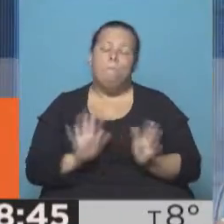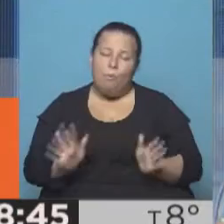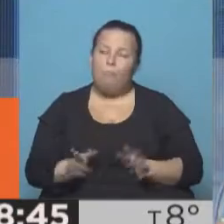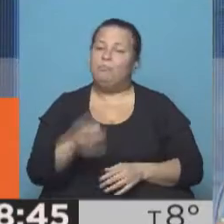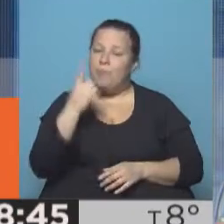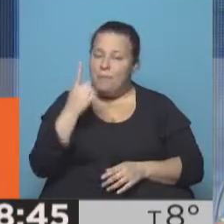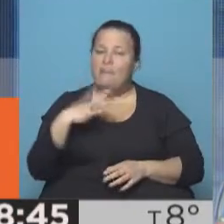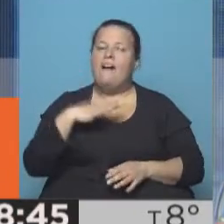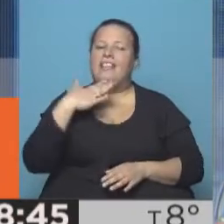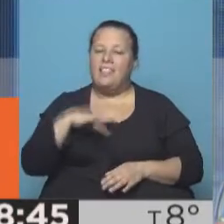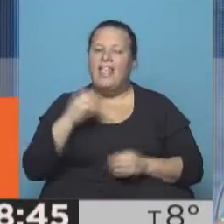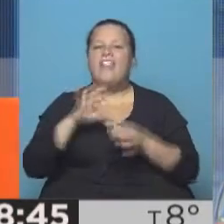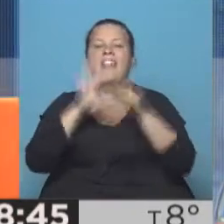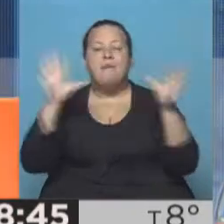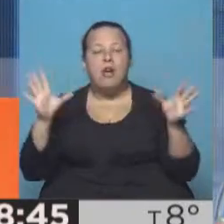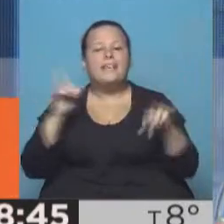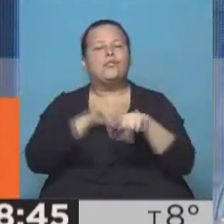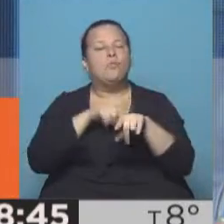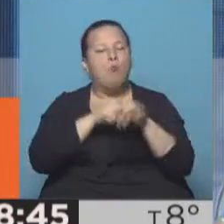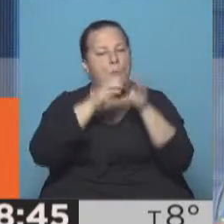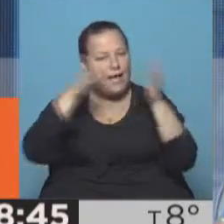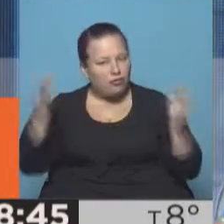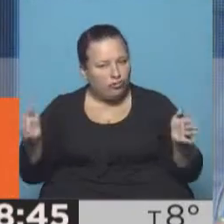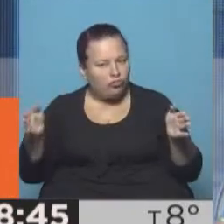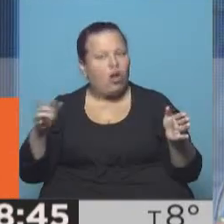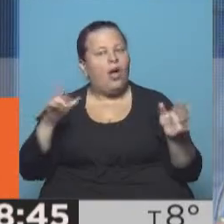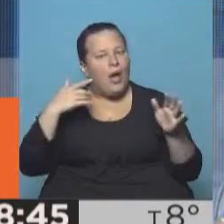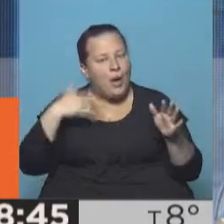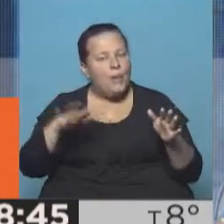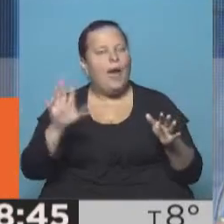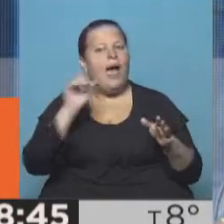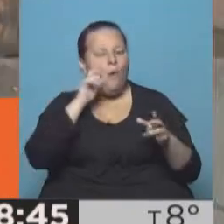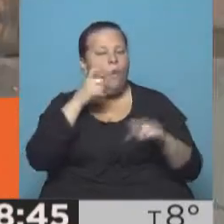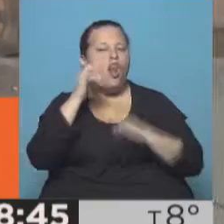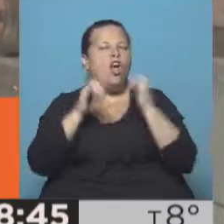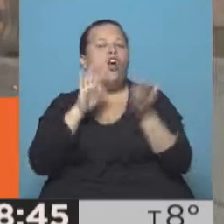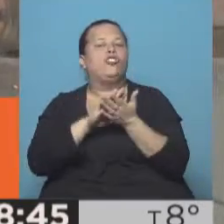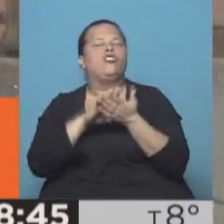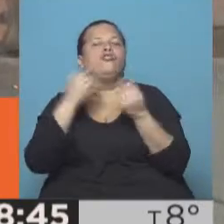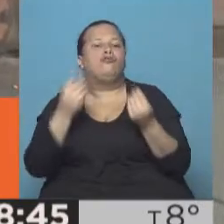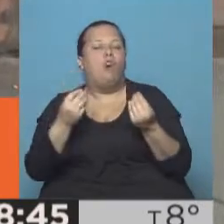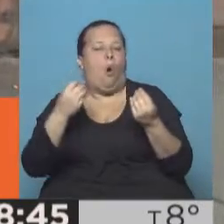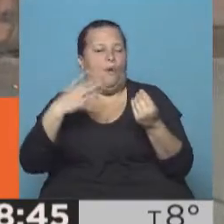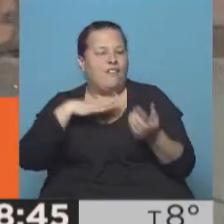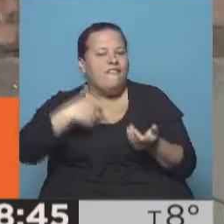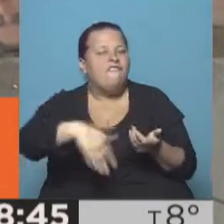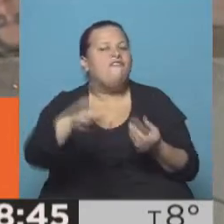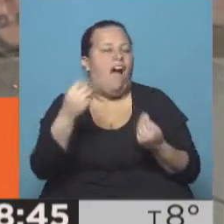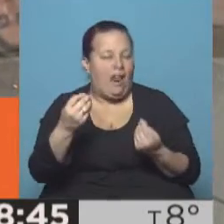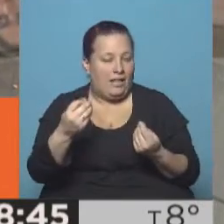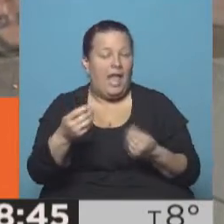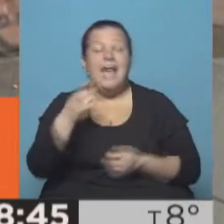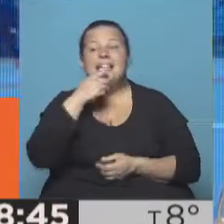si entendemos que la democracia es un proceso, vamos a ser benévolos en relación a todo lo que nos falta.